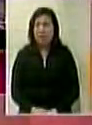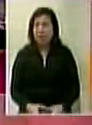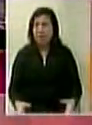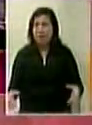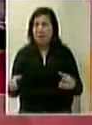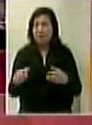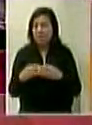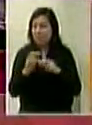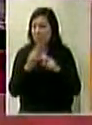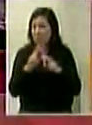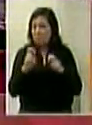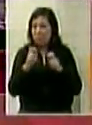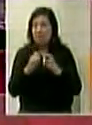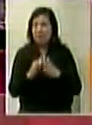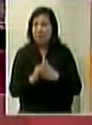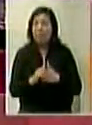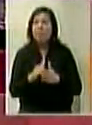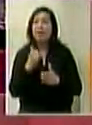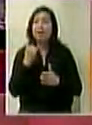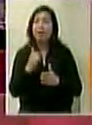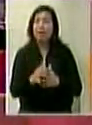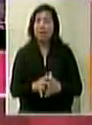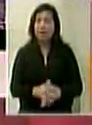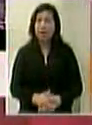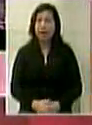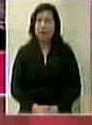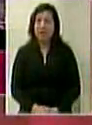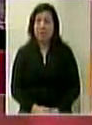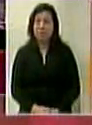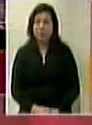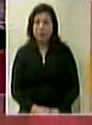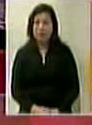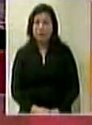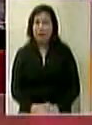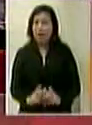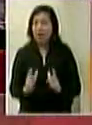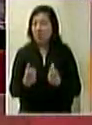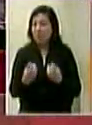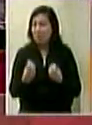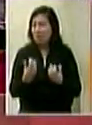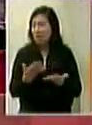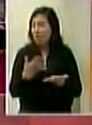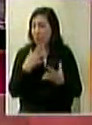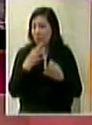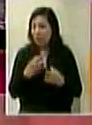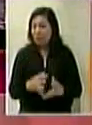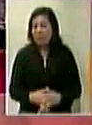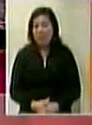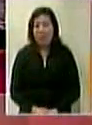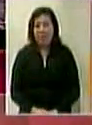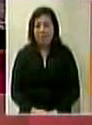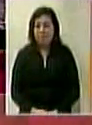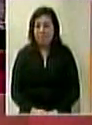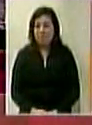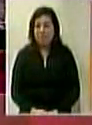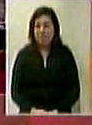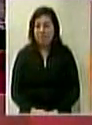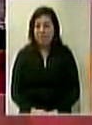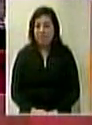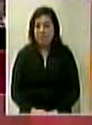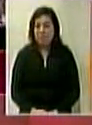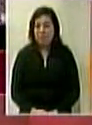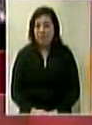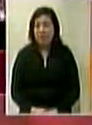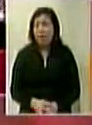comisión investigadora del chuponeo de correos electrónicos en el Congreso, porque no es justo, es ilegal, y porque